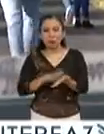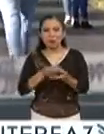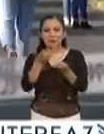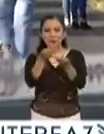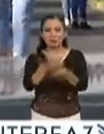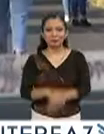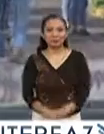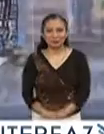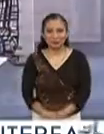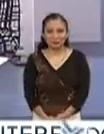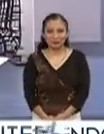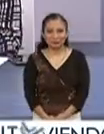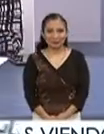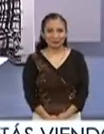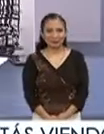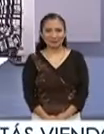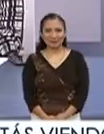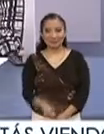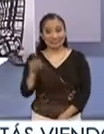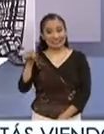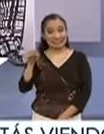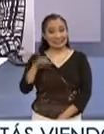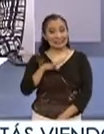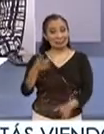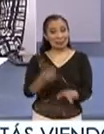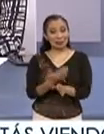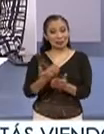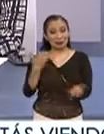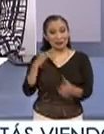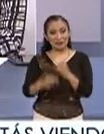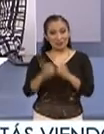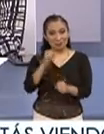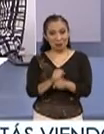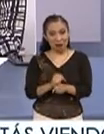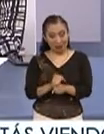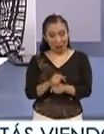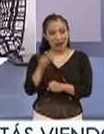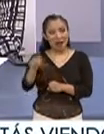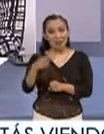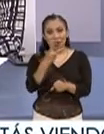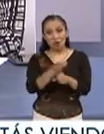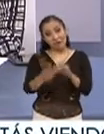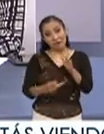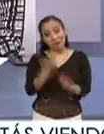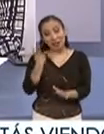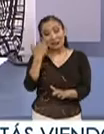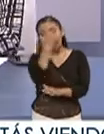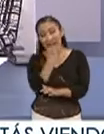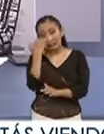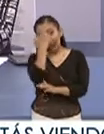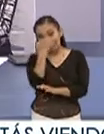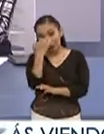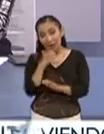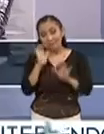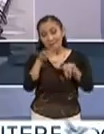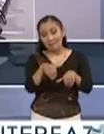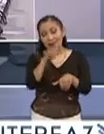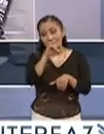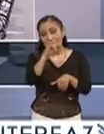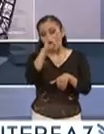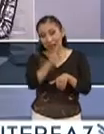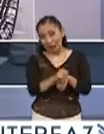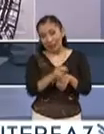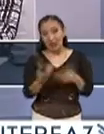documentos. Pues ahí está lo que sucedió este fin de semana en la segunda vuelta del examen de ingreso al